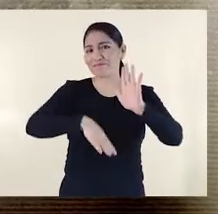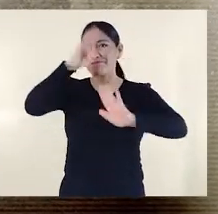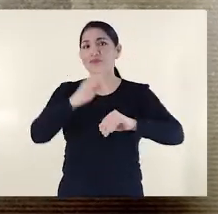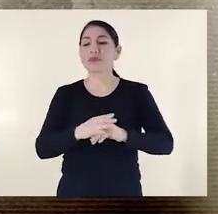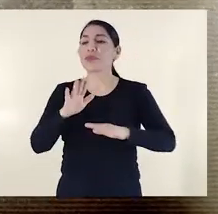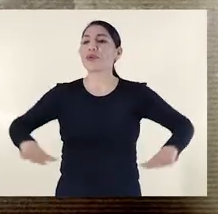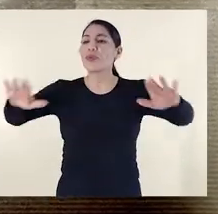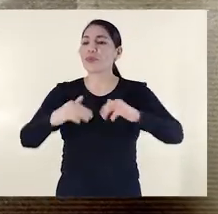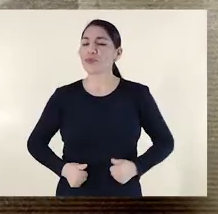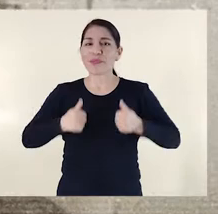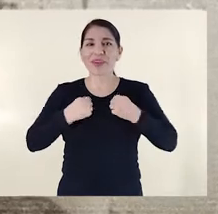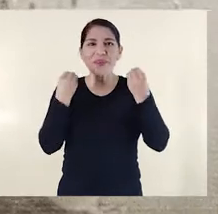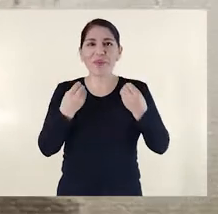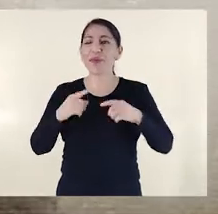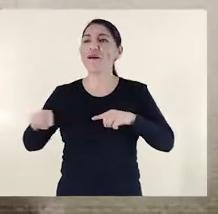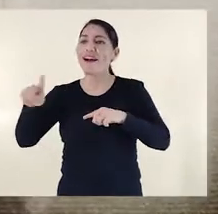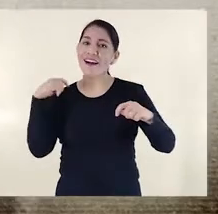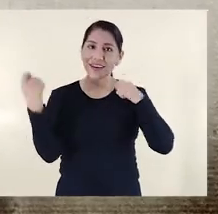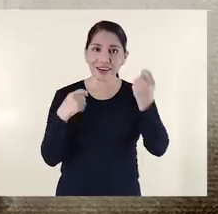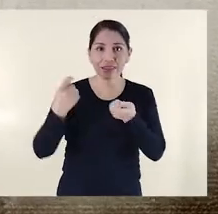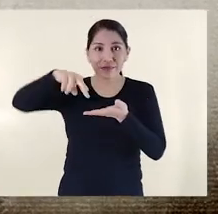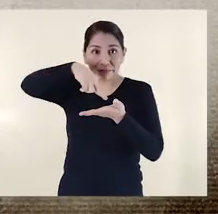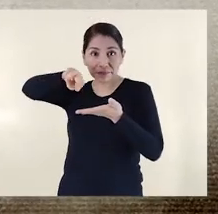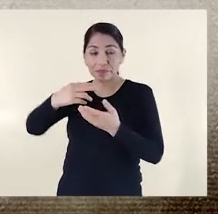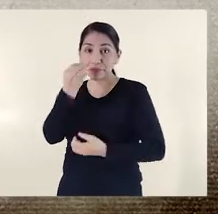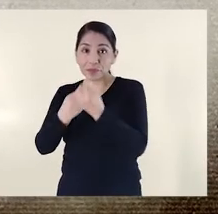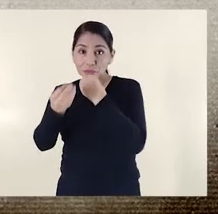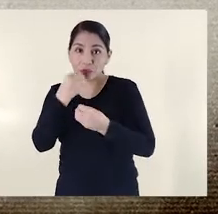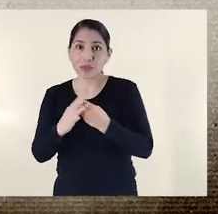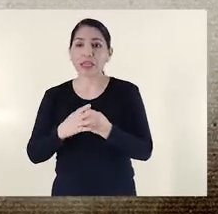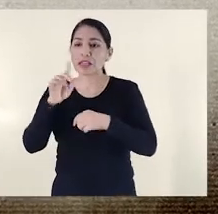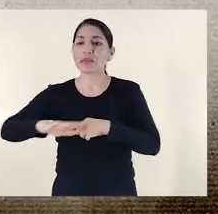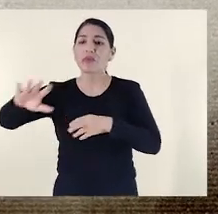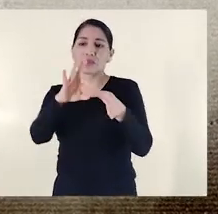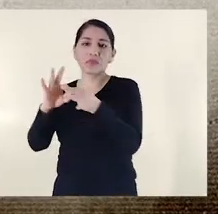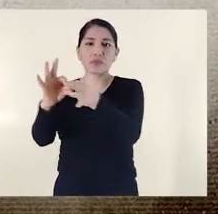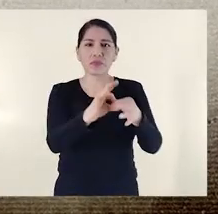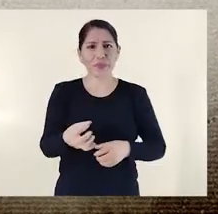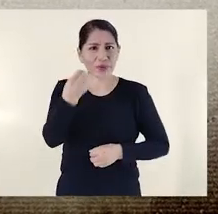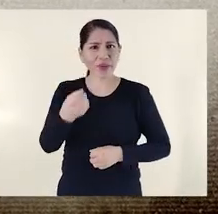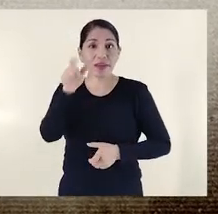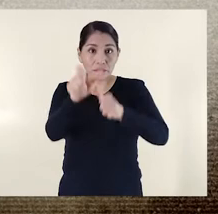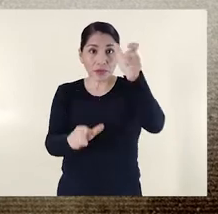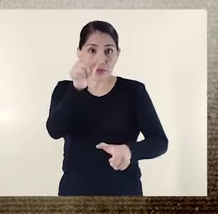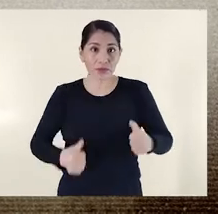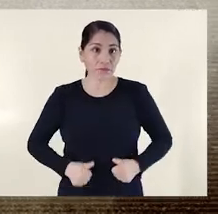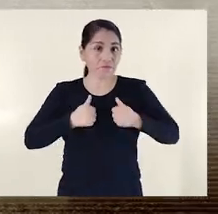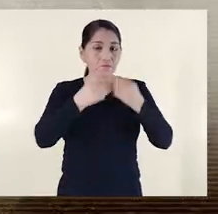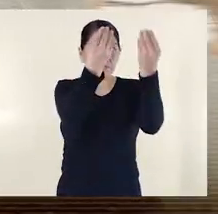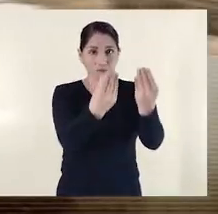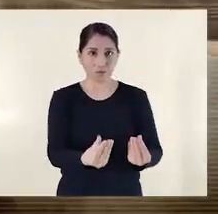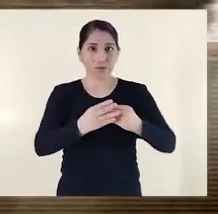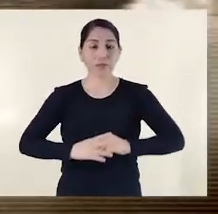Es un modo de vivir alrededor de las jaranas, del baile, del comer, de la buena unidad y la causa común ante